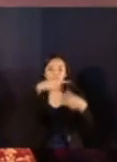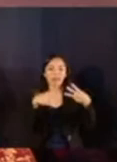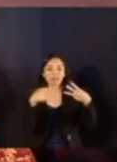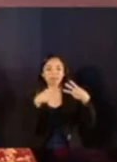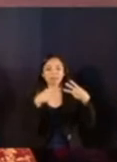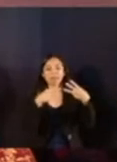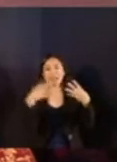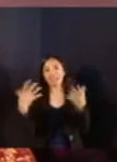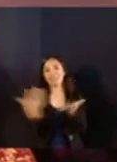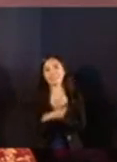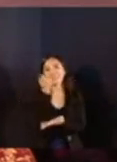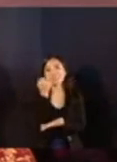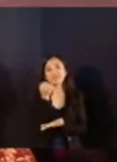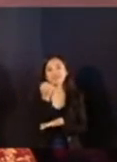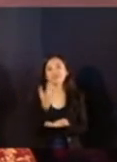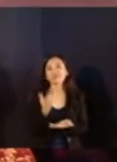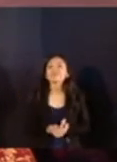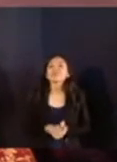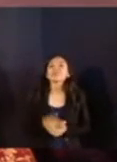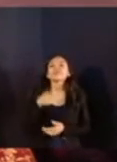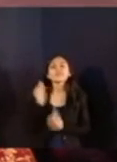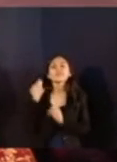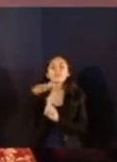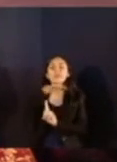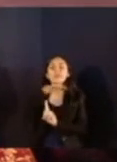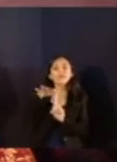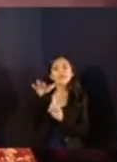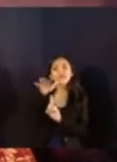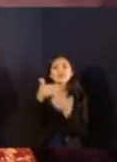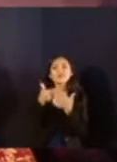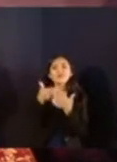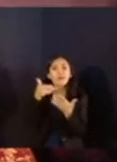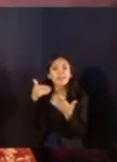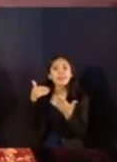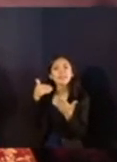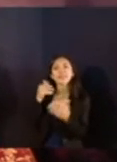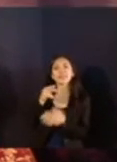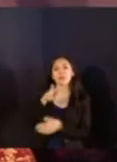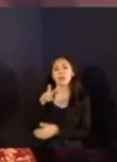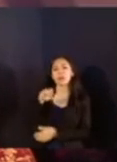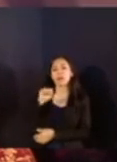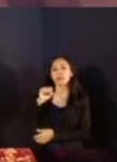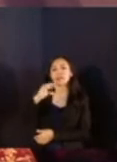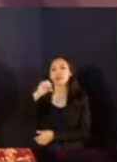contexto, pero ya desde antes, Vasconcelos estuvo